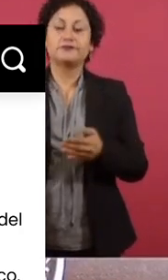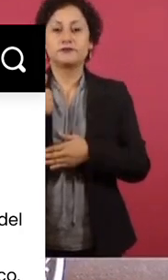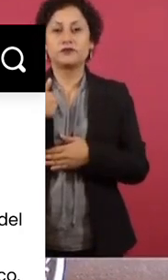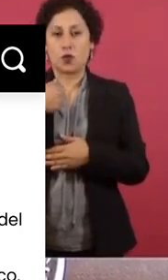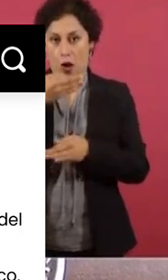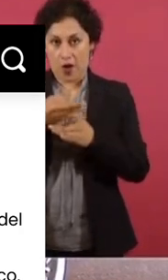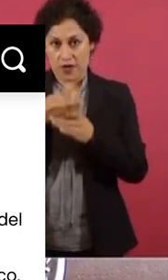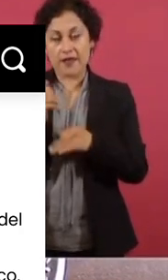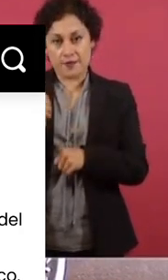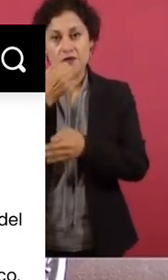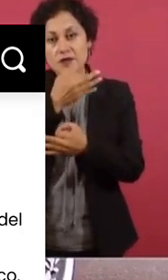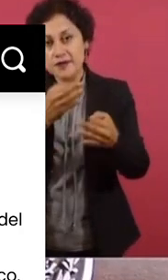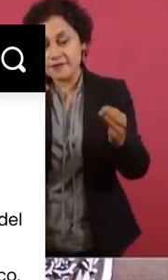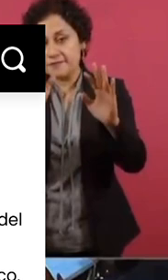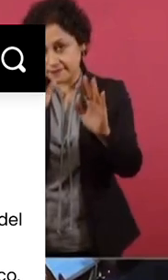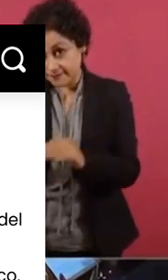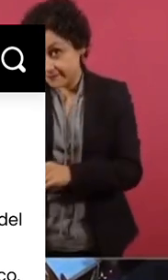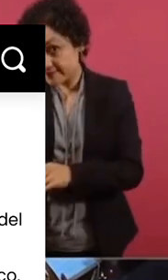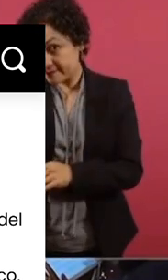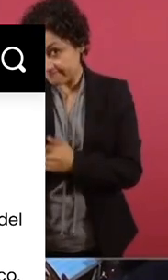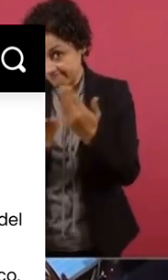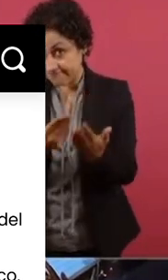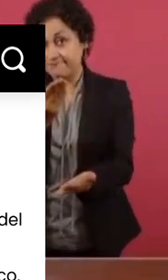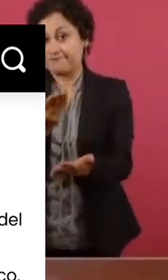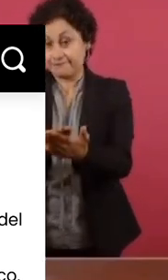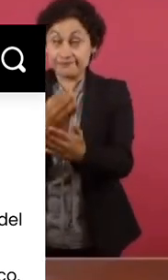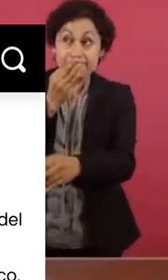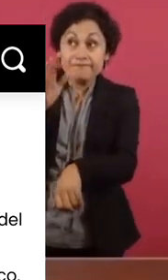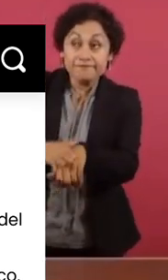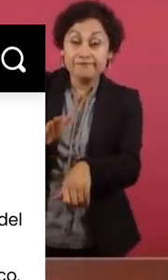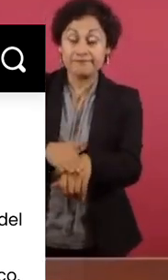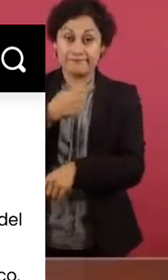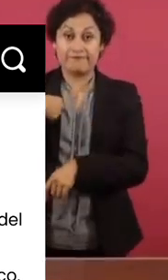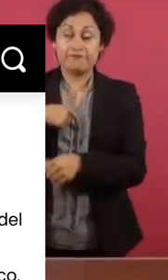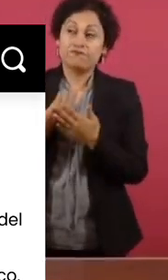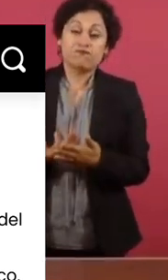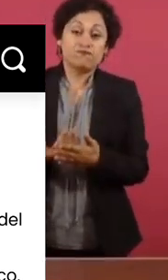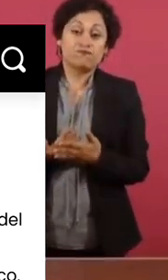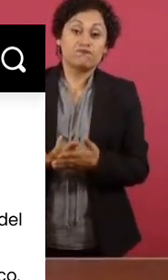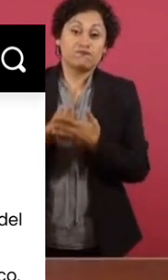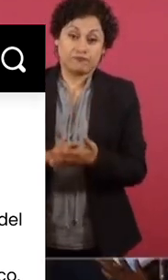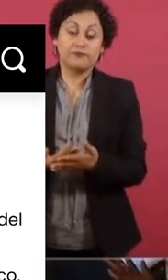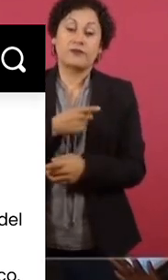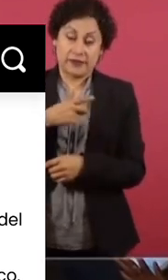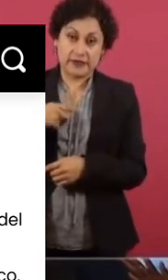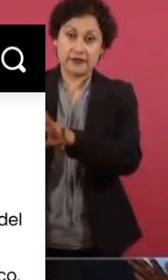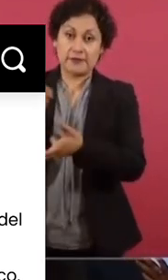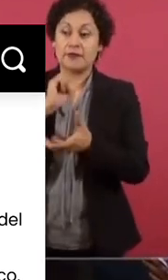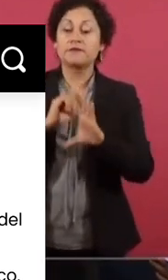atento recordatorio, que estamos en espera de esos recursos, que tienen que ir al instituto